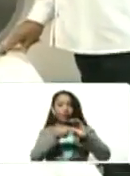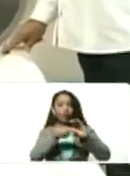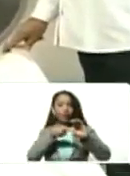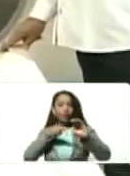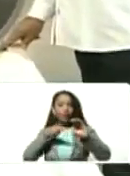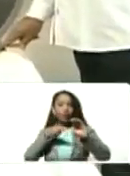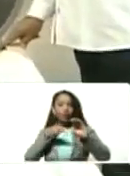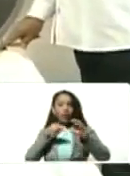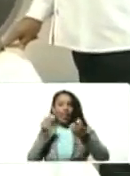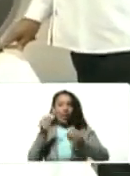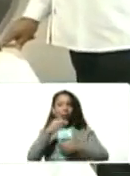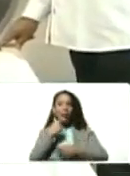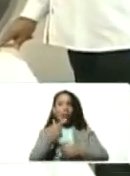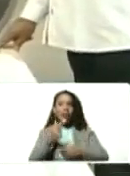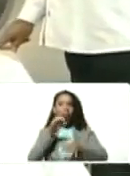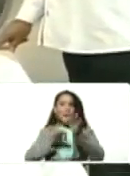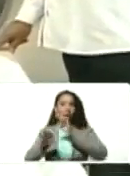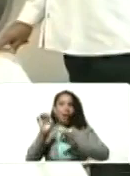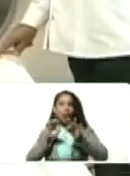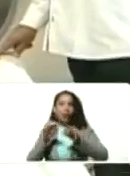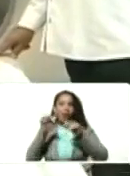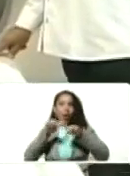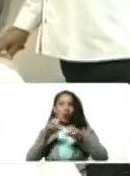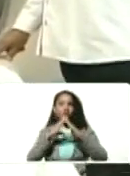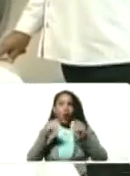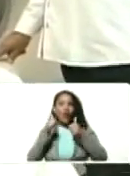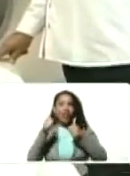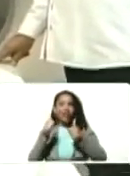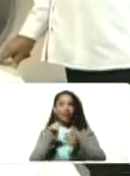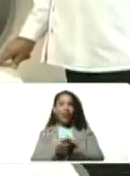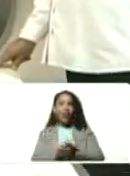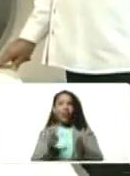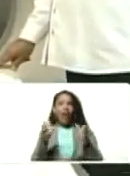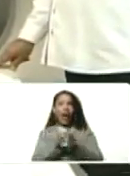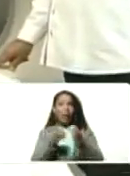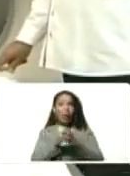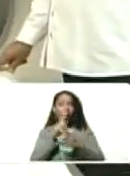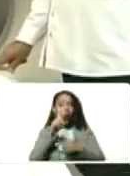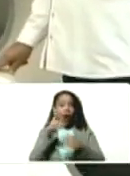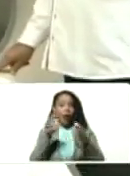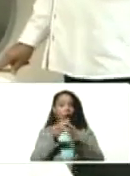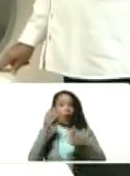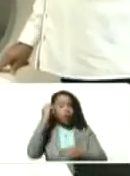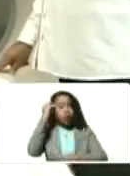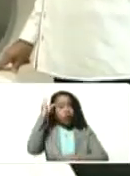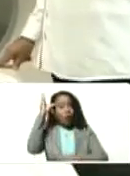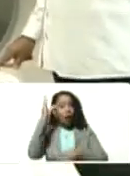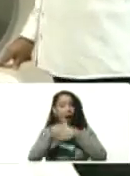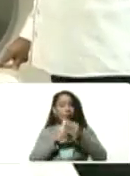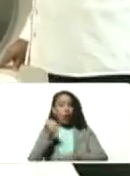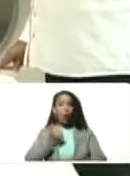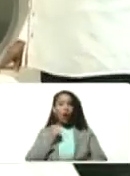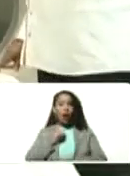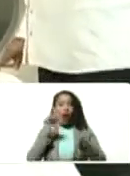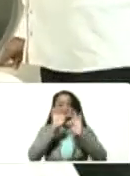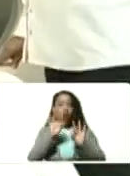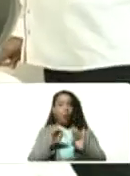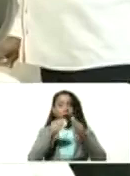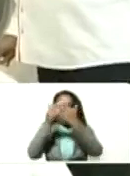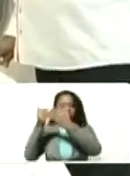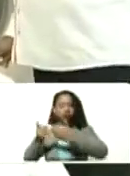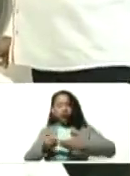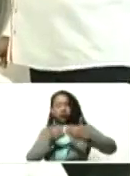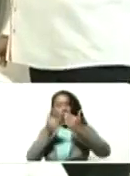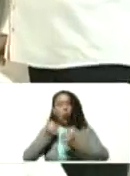Excelente. ¿Qué más me dice Vladimir? Todo bien. Del equipo, que es un equipo que está capacitado para hacer cualquier tipo de estudio